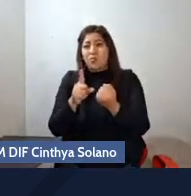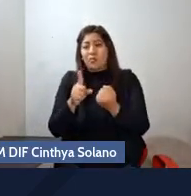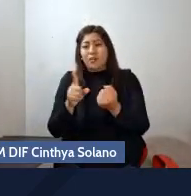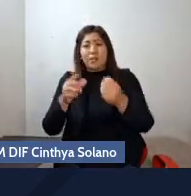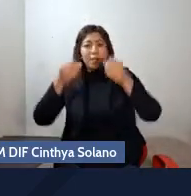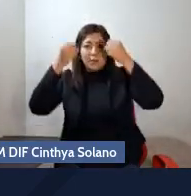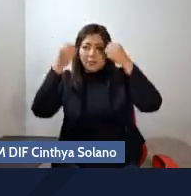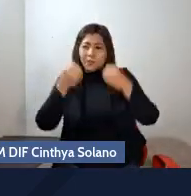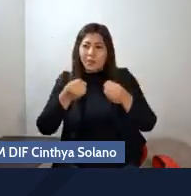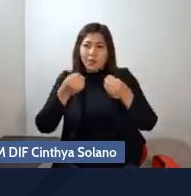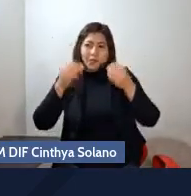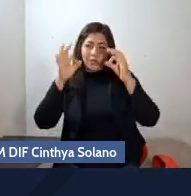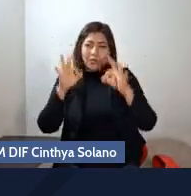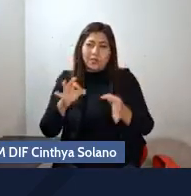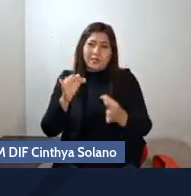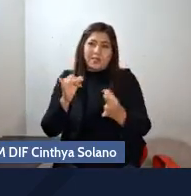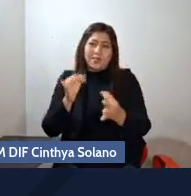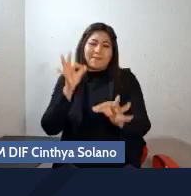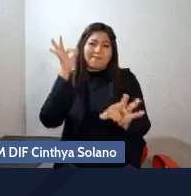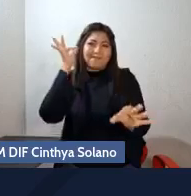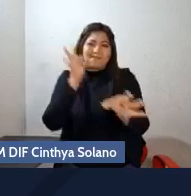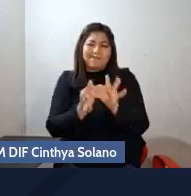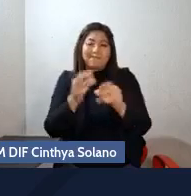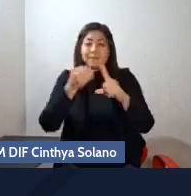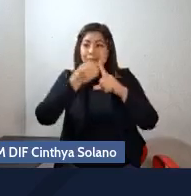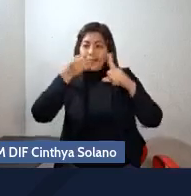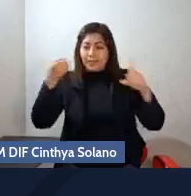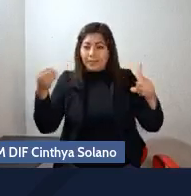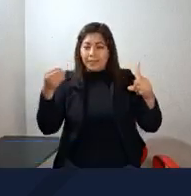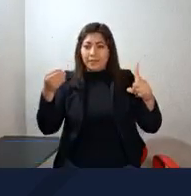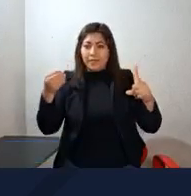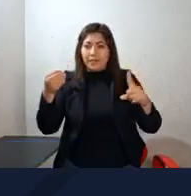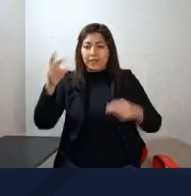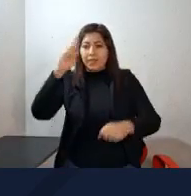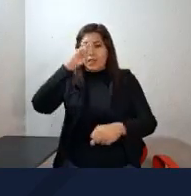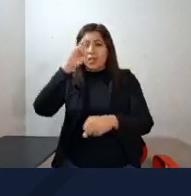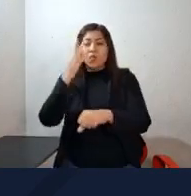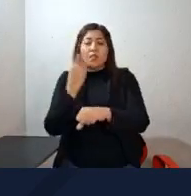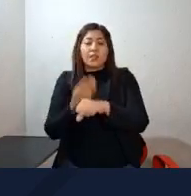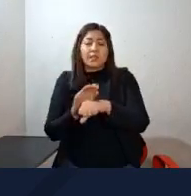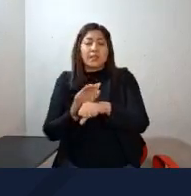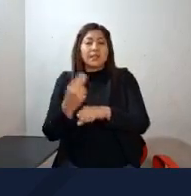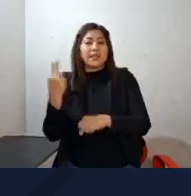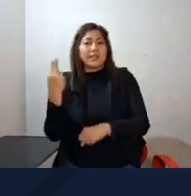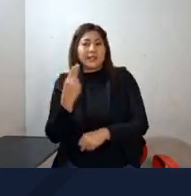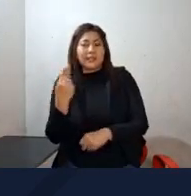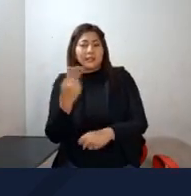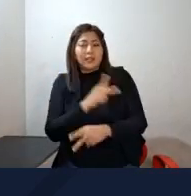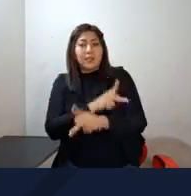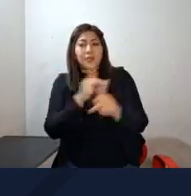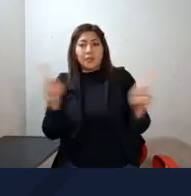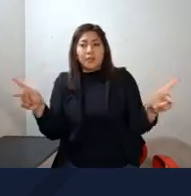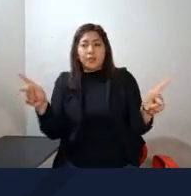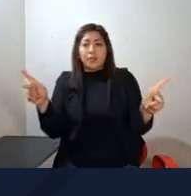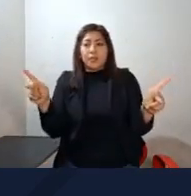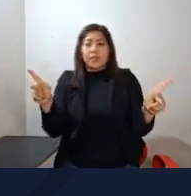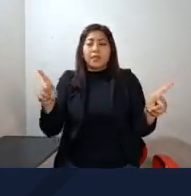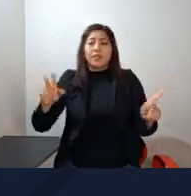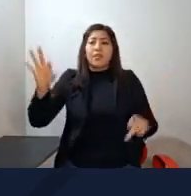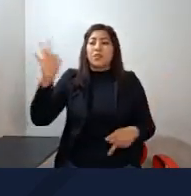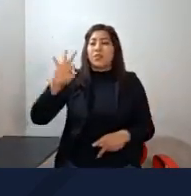dejarse, ¿no? En orden. Así que, bueno, pues es, creo que una responsabilidad de todas y todos los que, bueno, de alguna forma tienen una